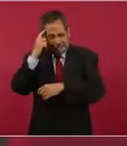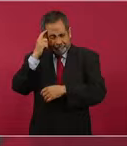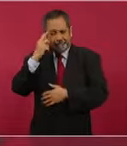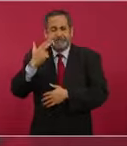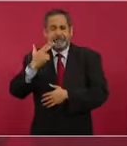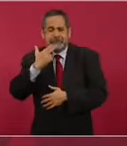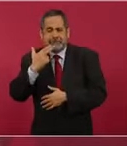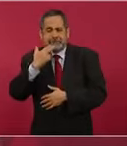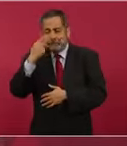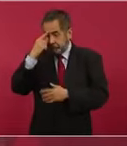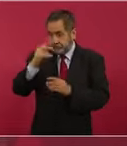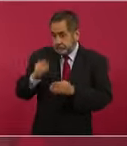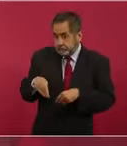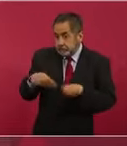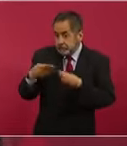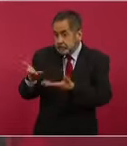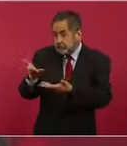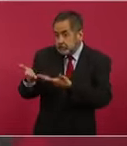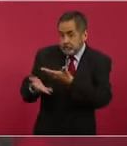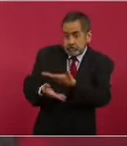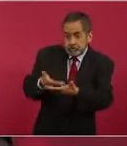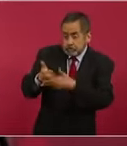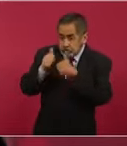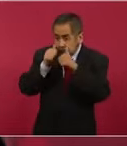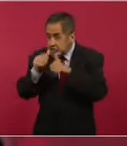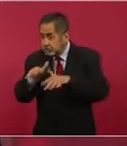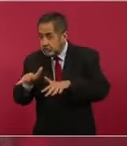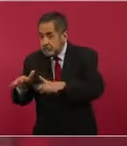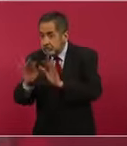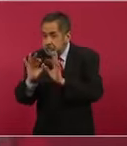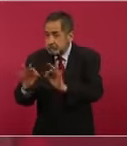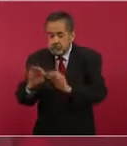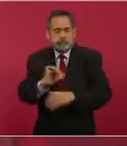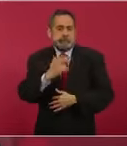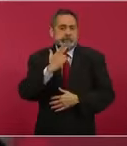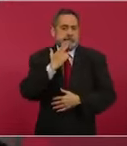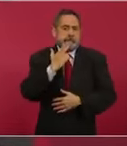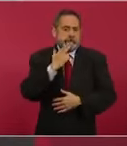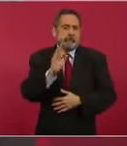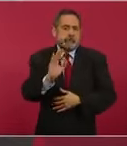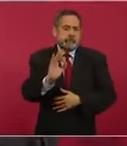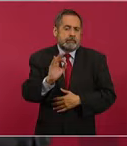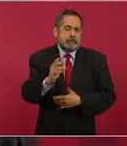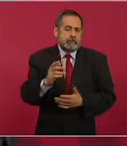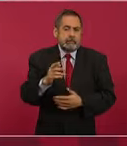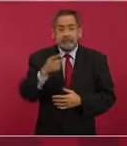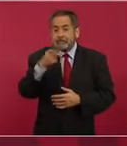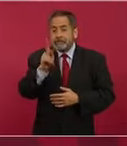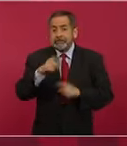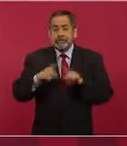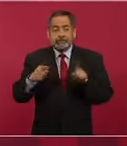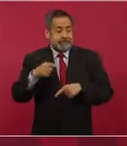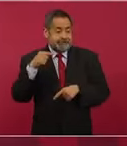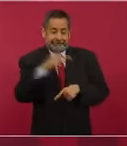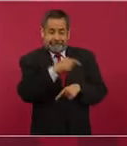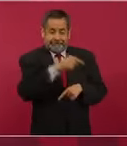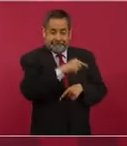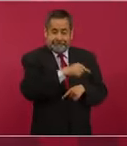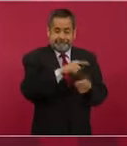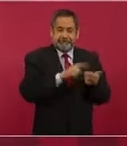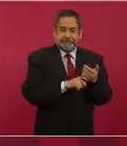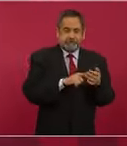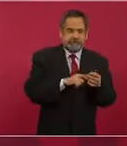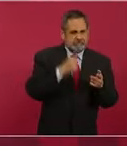virtud cuando se pone al servicio de los demás, y para ellos el poder